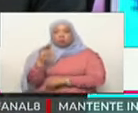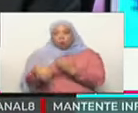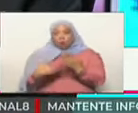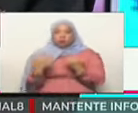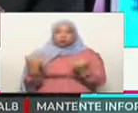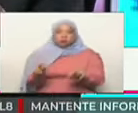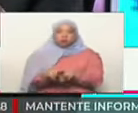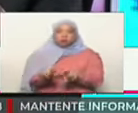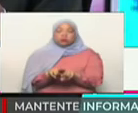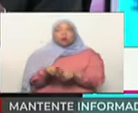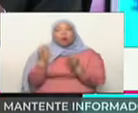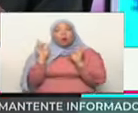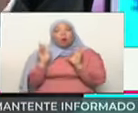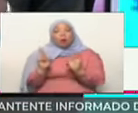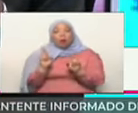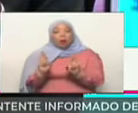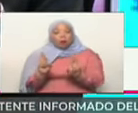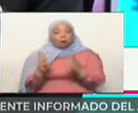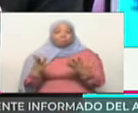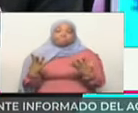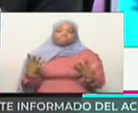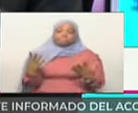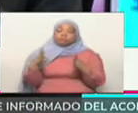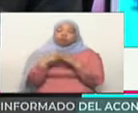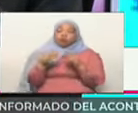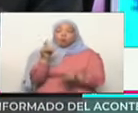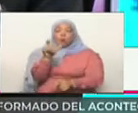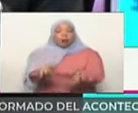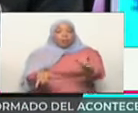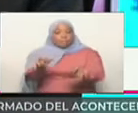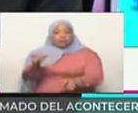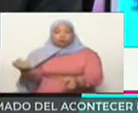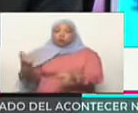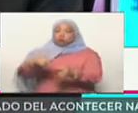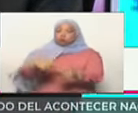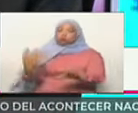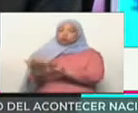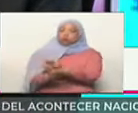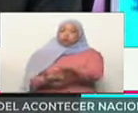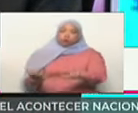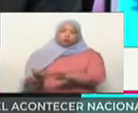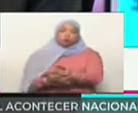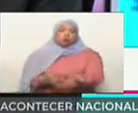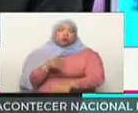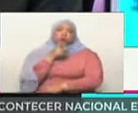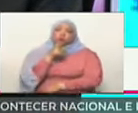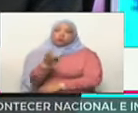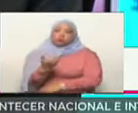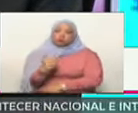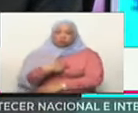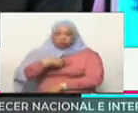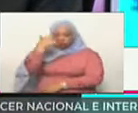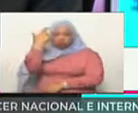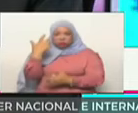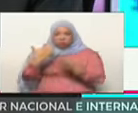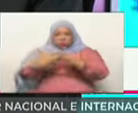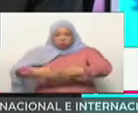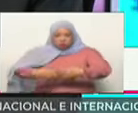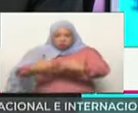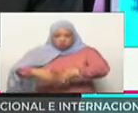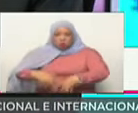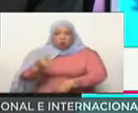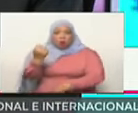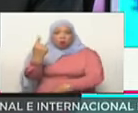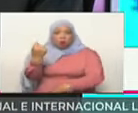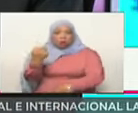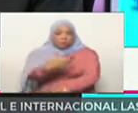y, bueno, ojalá todos los involucrados en este robo descarado de esta empresa que cuesta más de 11 mil millones